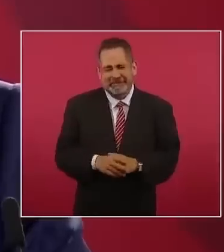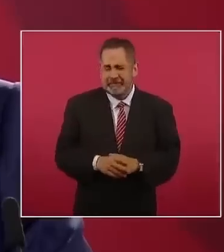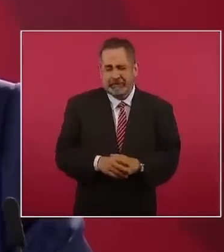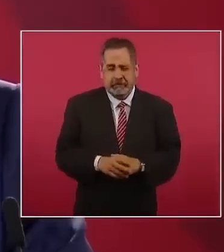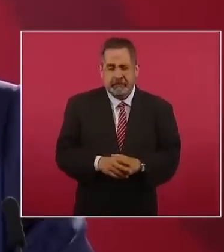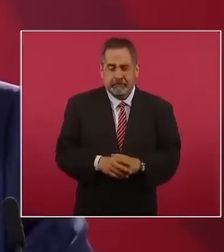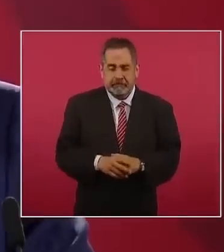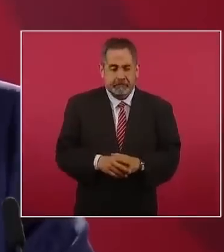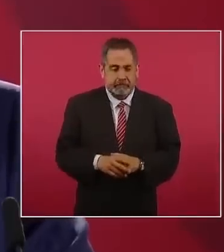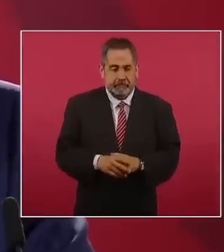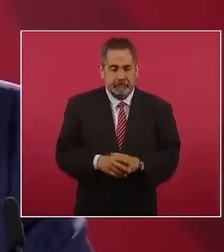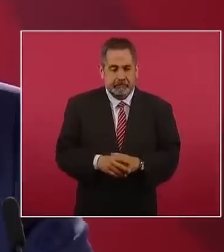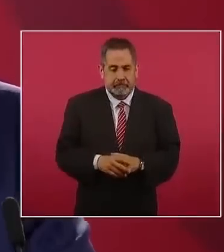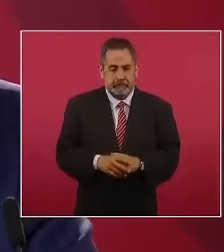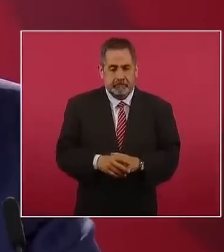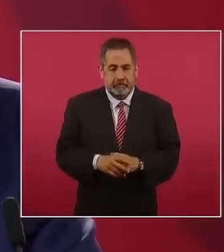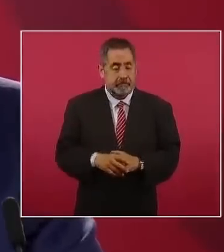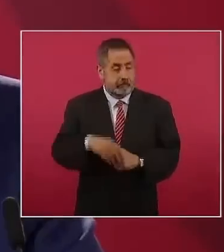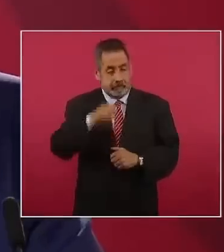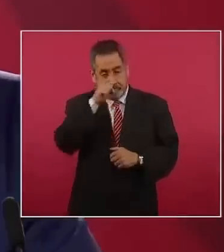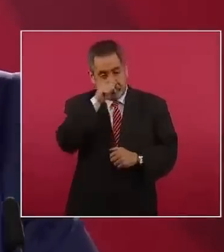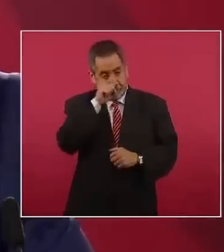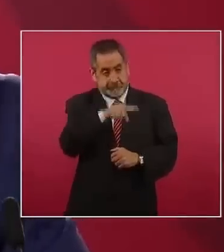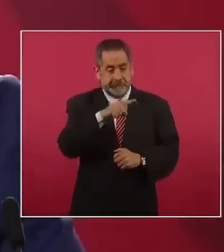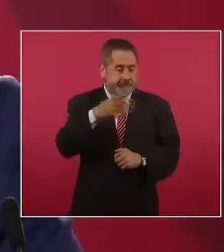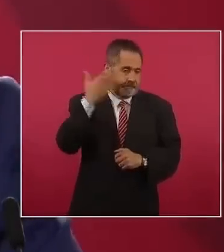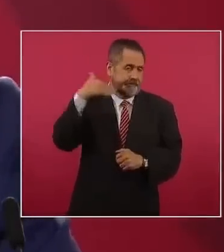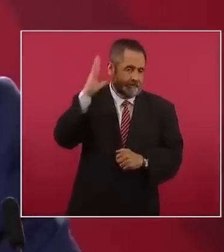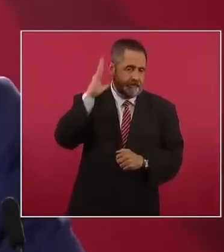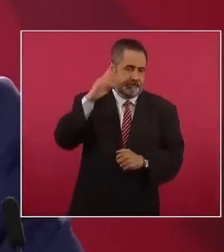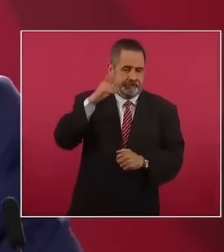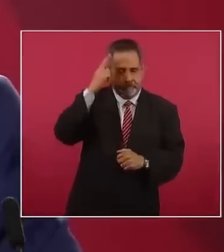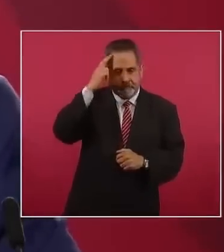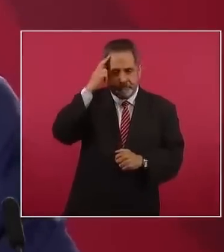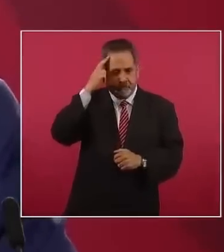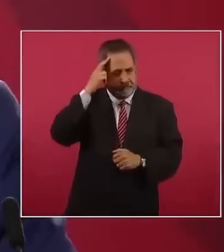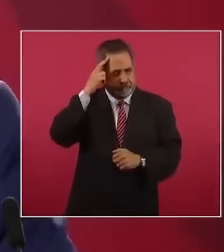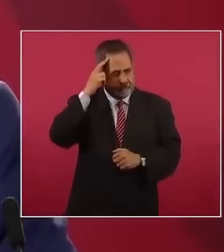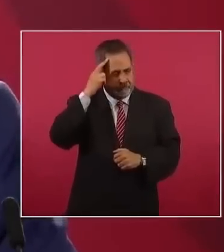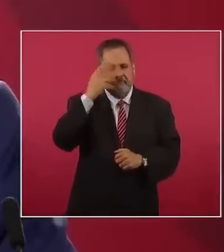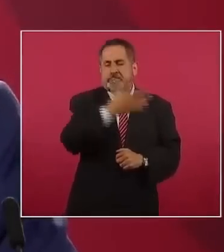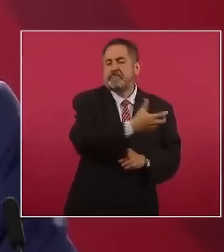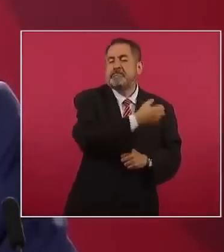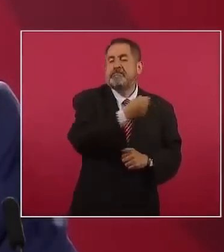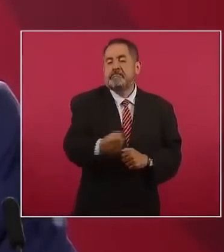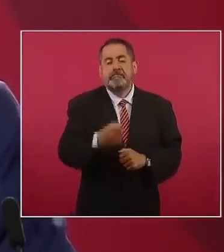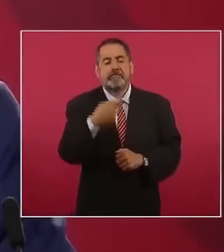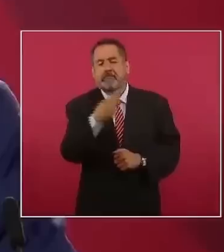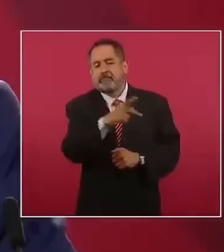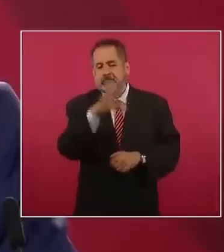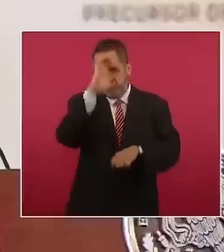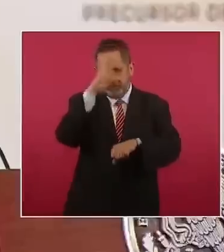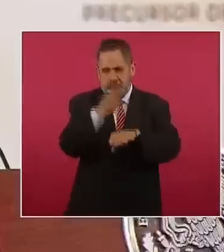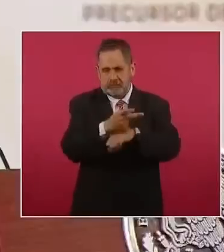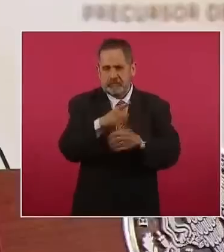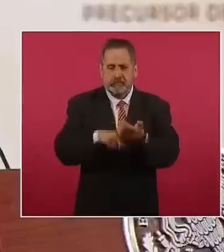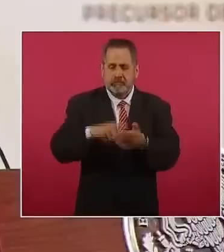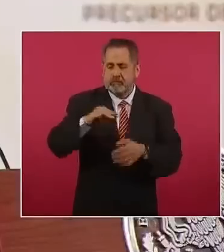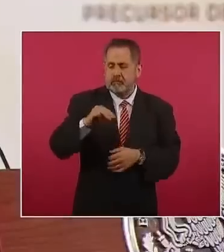desde que él impuso a su compadre Manuel González. Pero eso